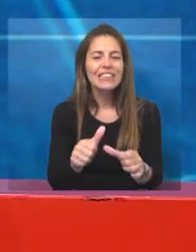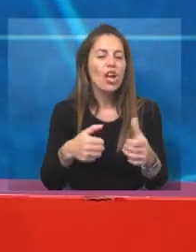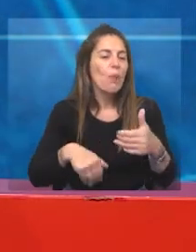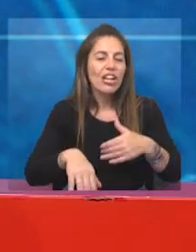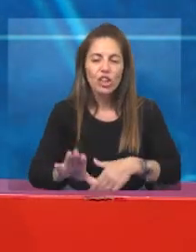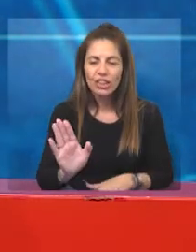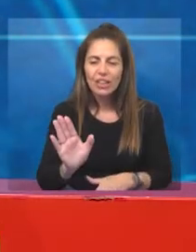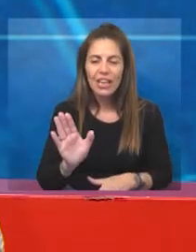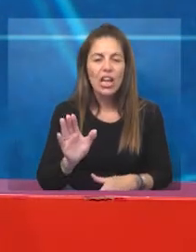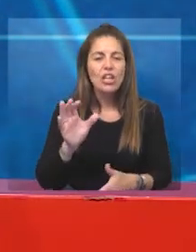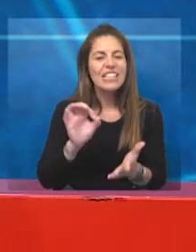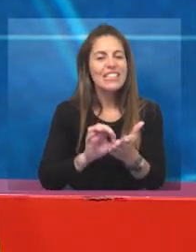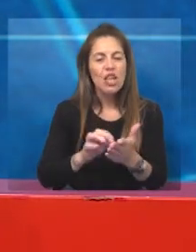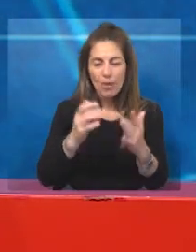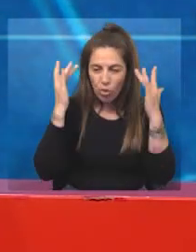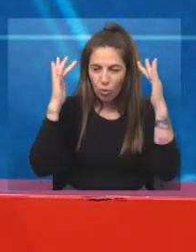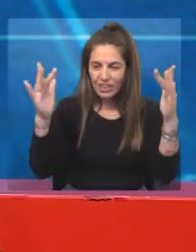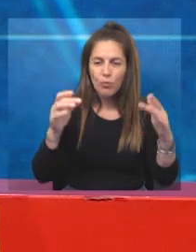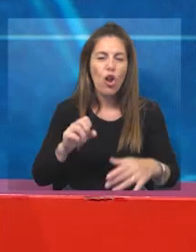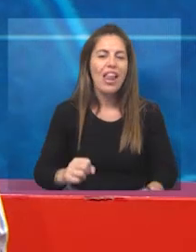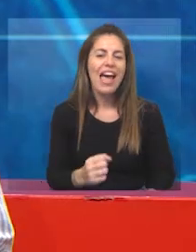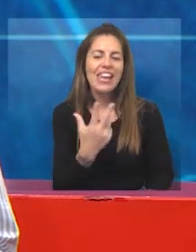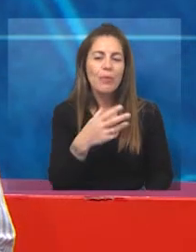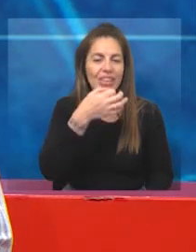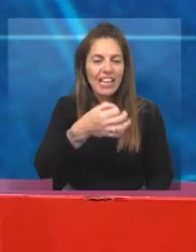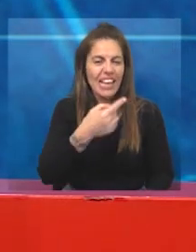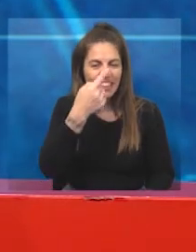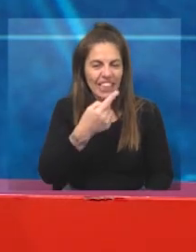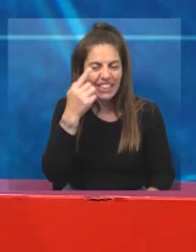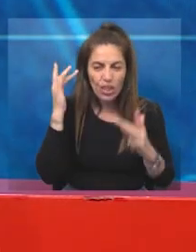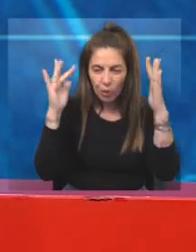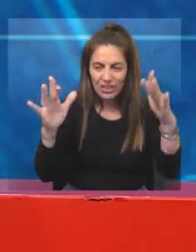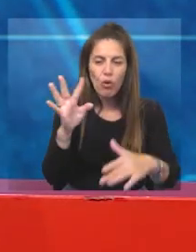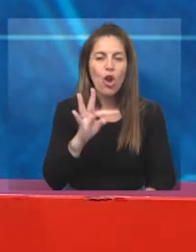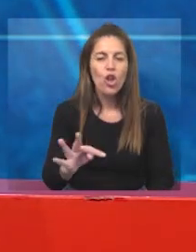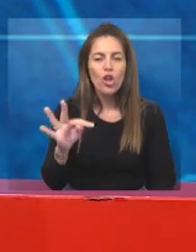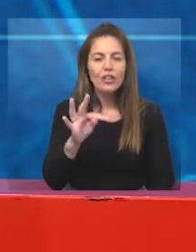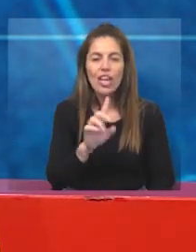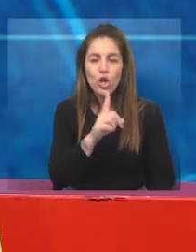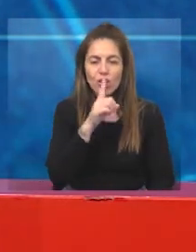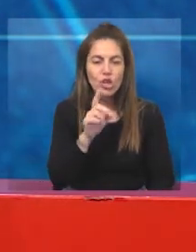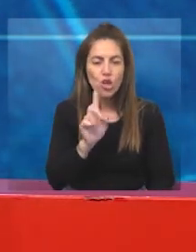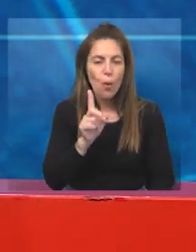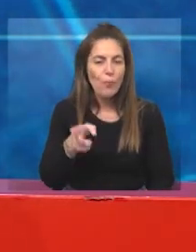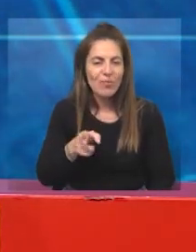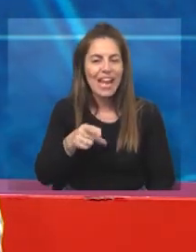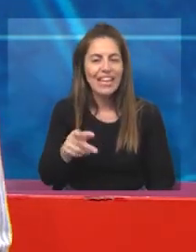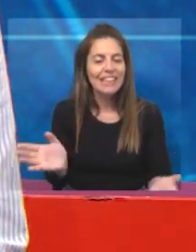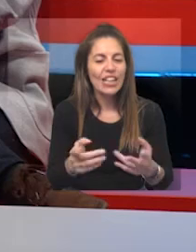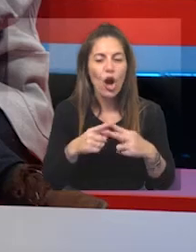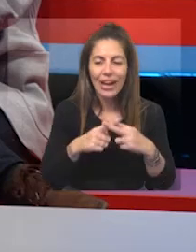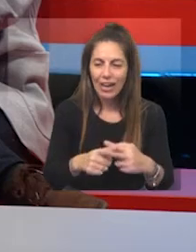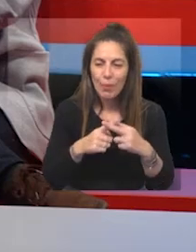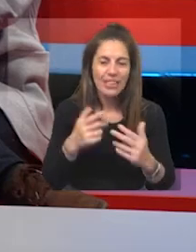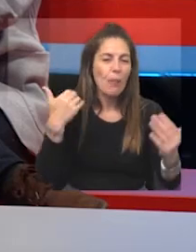mayoritariamente en nuestro sistema educativo la neep declara interés educativo los talleres de ni silencio ni tú y ahí se generan mayores herramientas